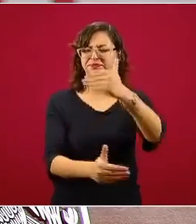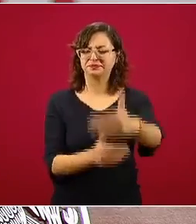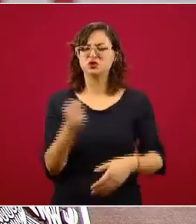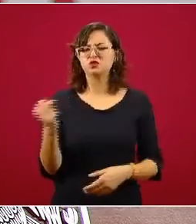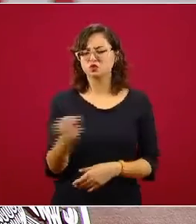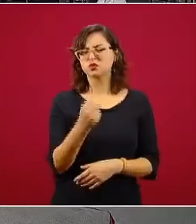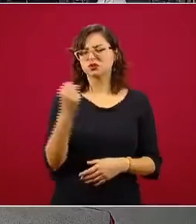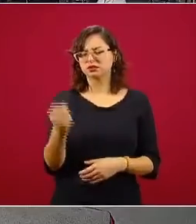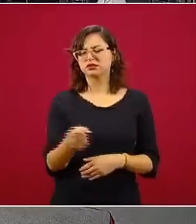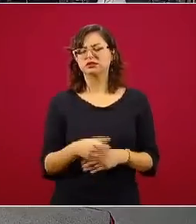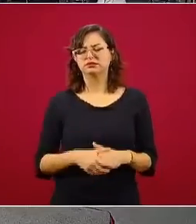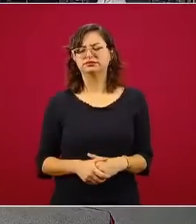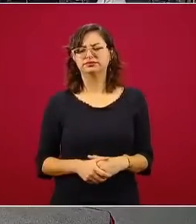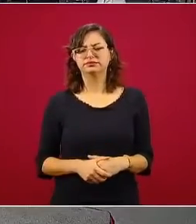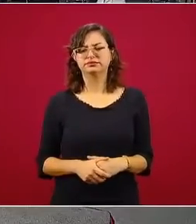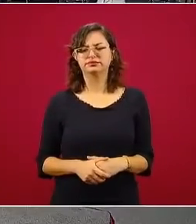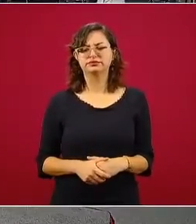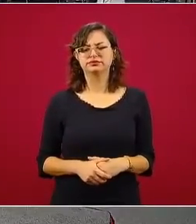Yo les decía